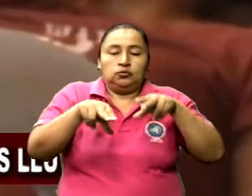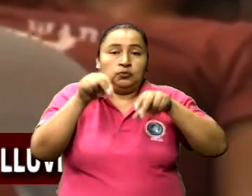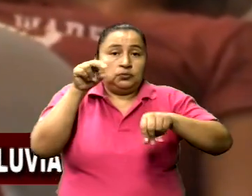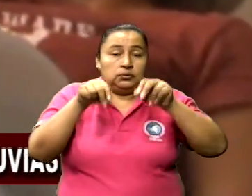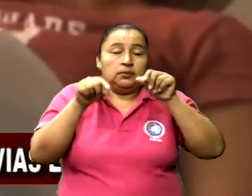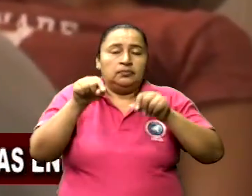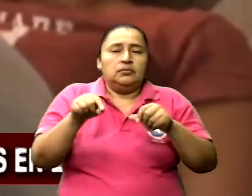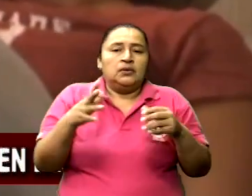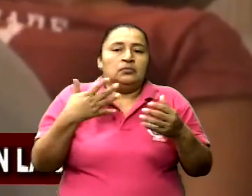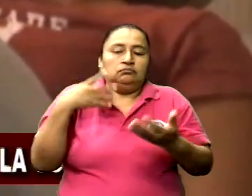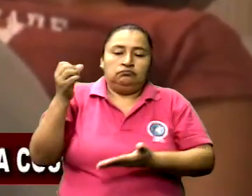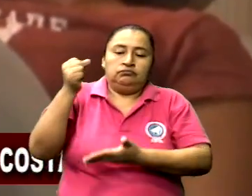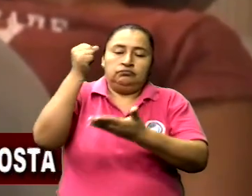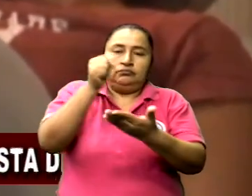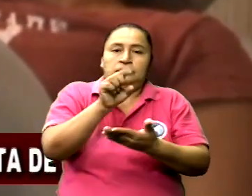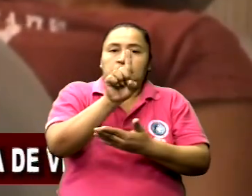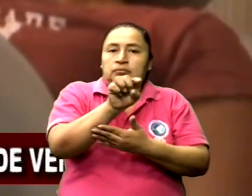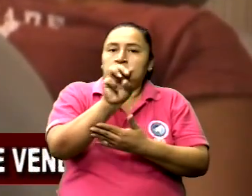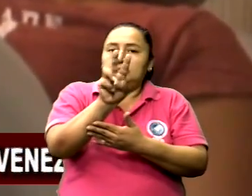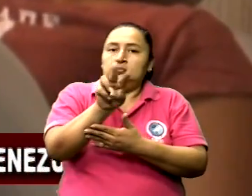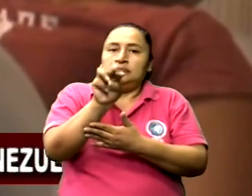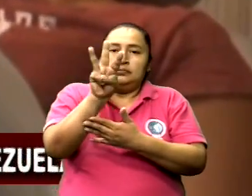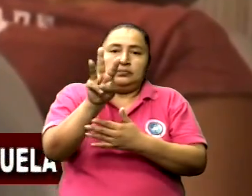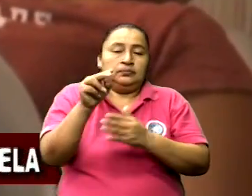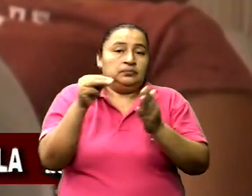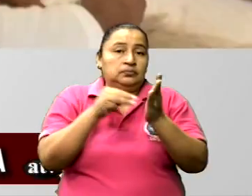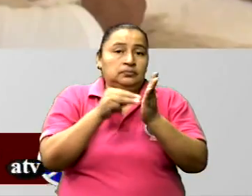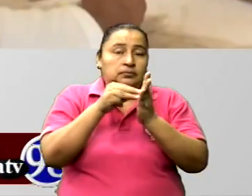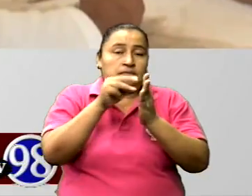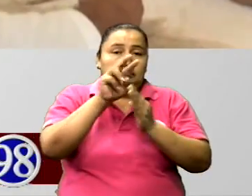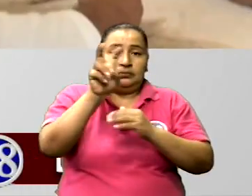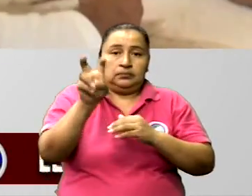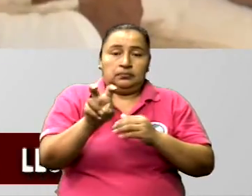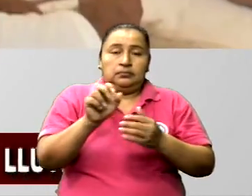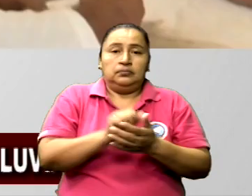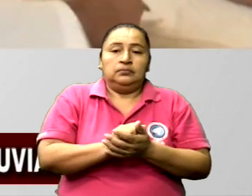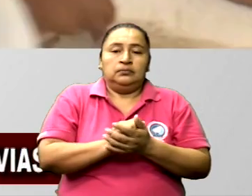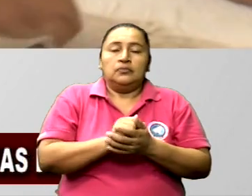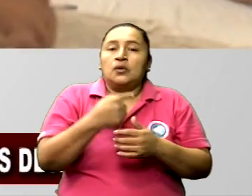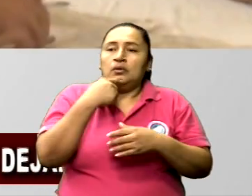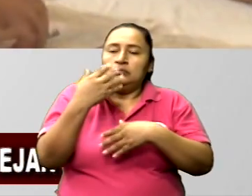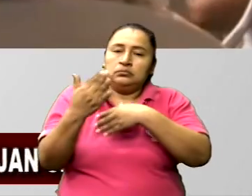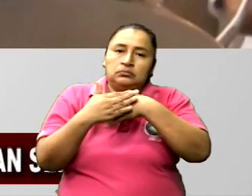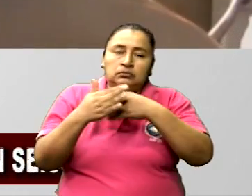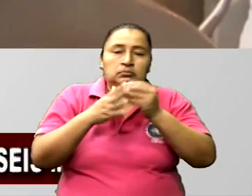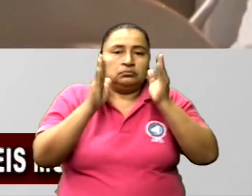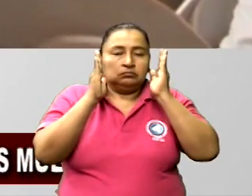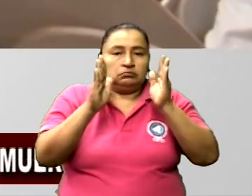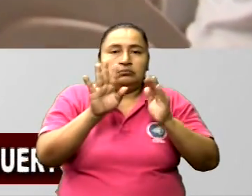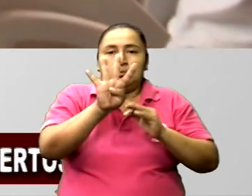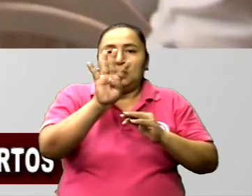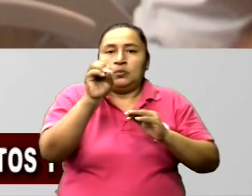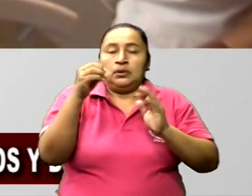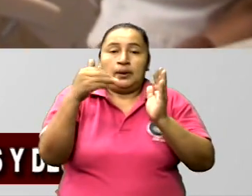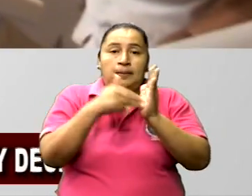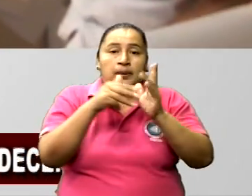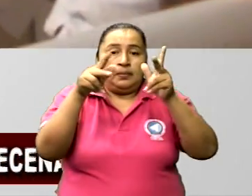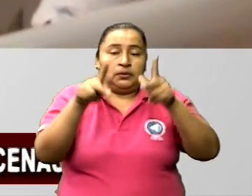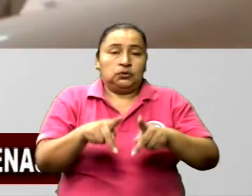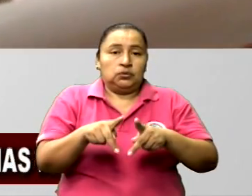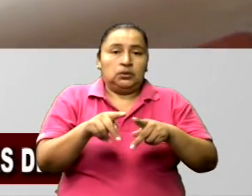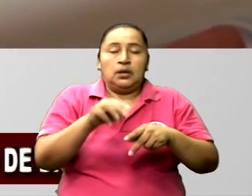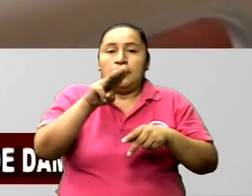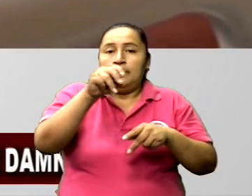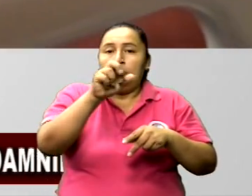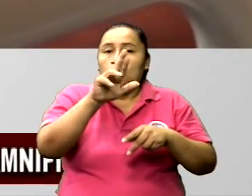con una inversión de 123 millones de córdobas. Atendiendo a una población de 40.000 habitantes del Jícaro, Murra,